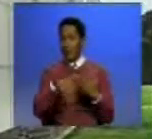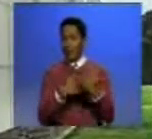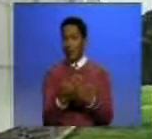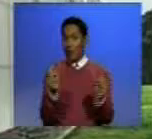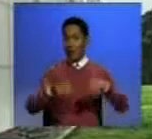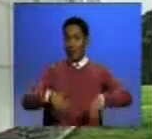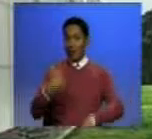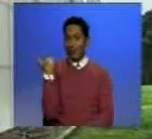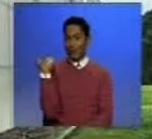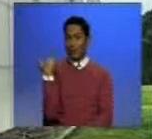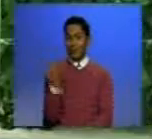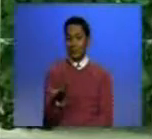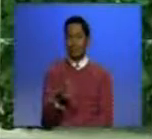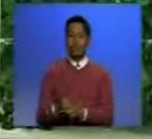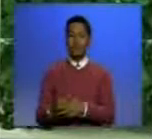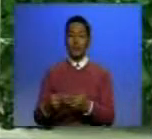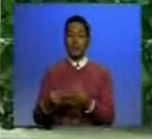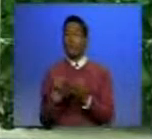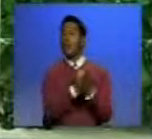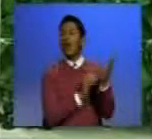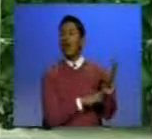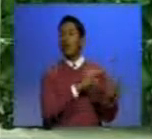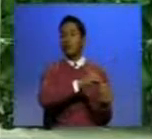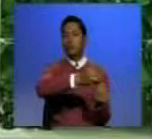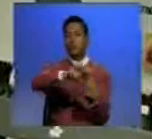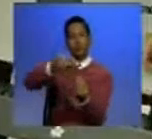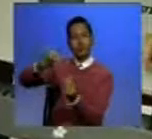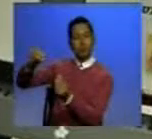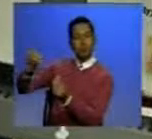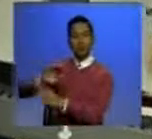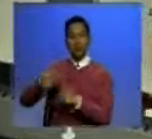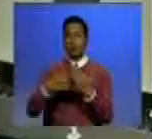mediante los diferentes planes distributivos iniciados por el MAGAP. Hugo Onofre, Gama Noticias.